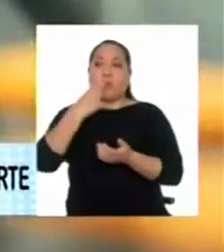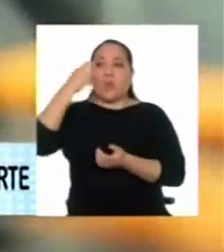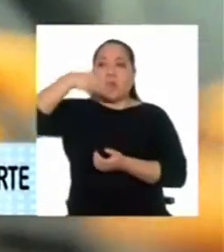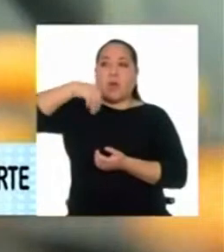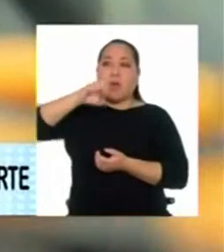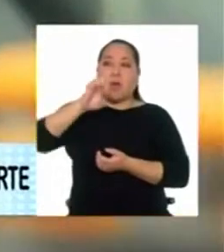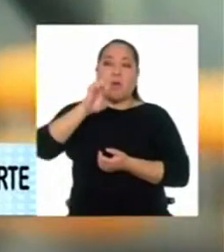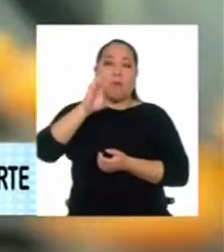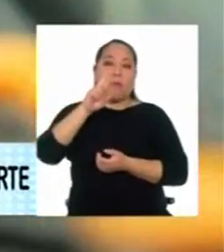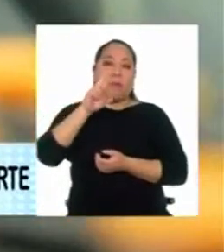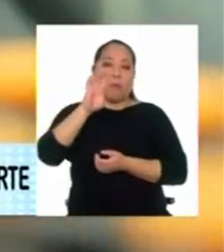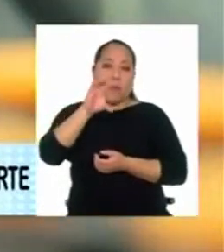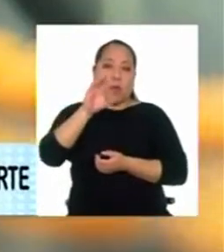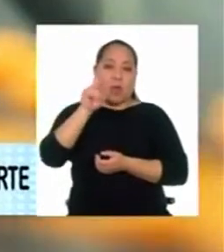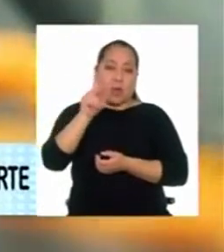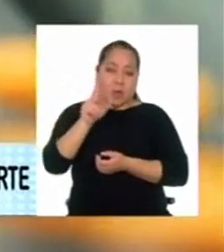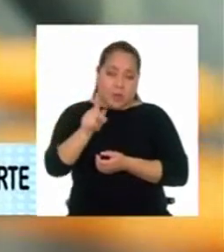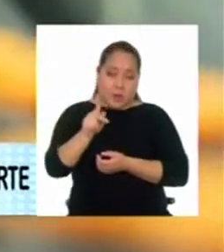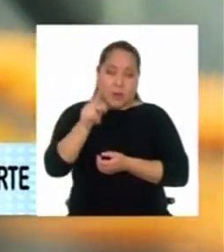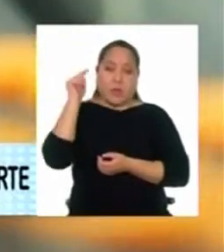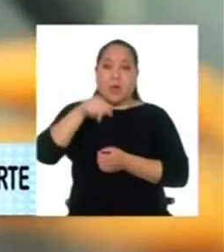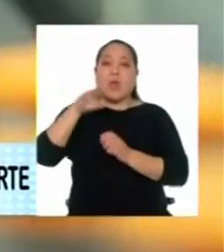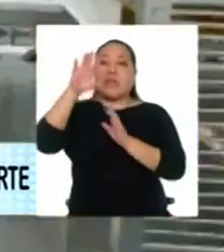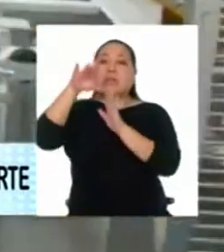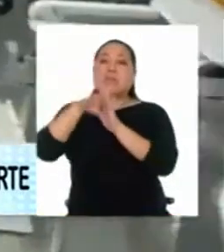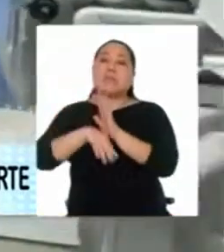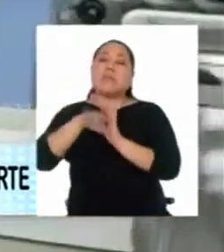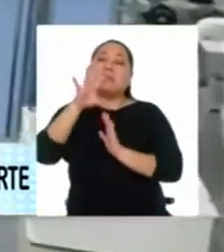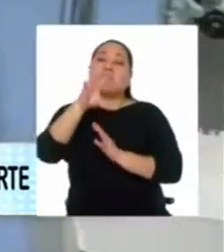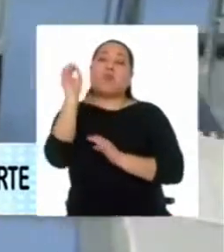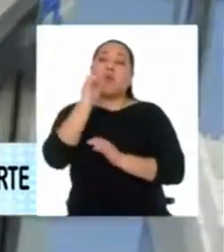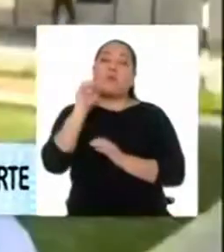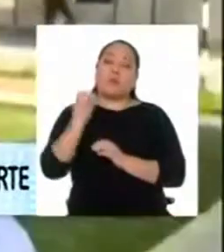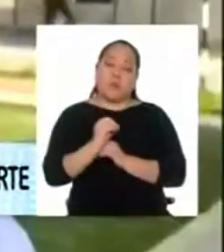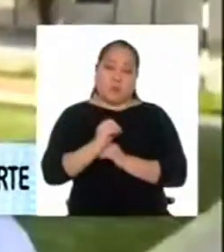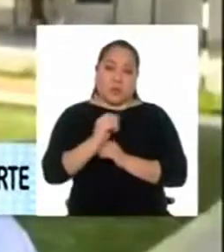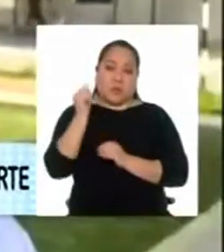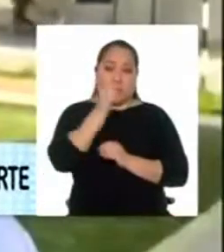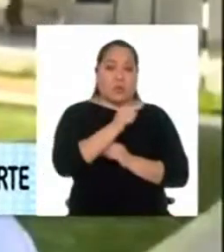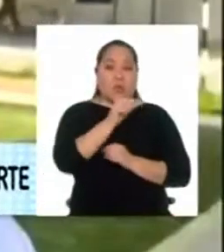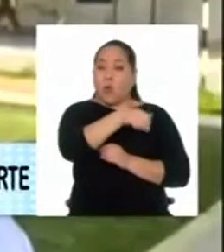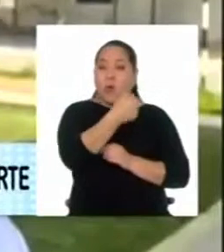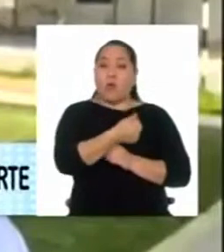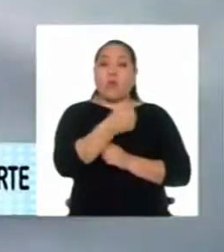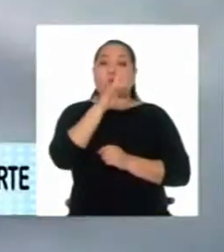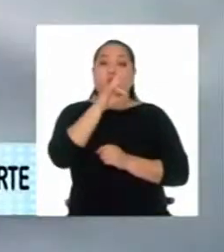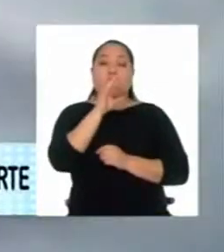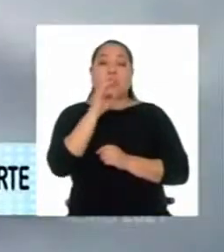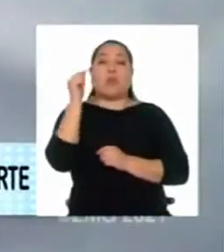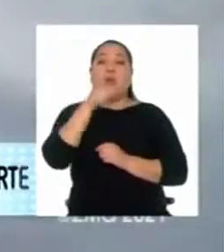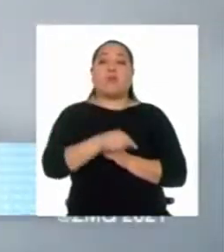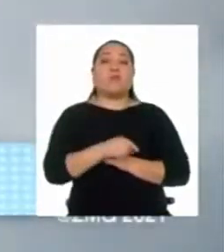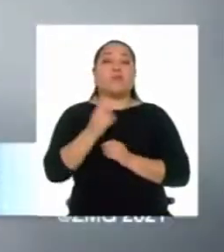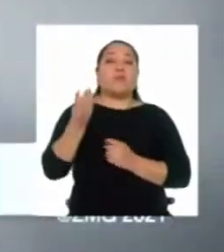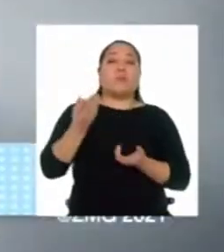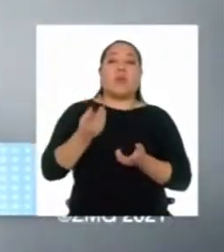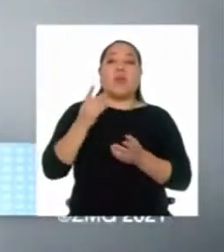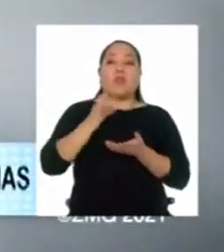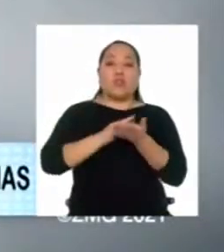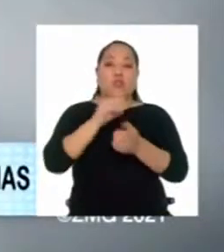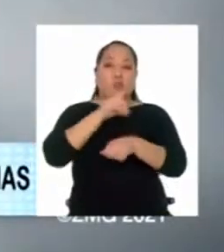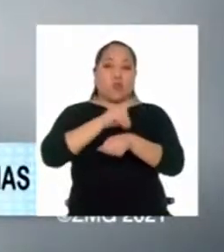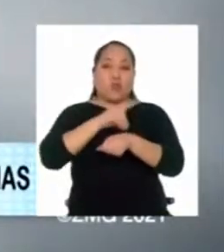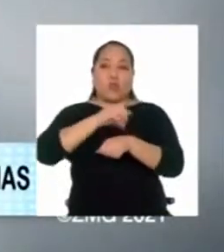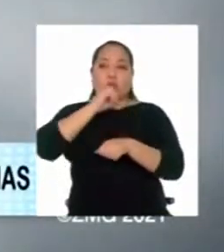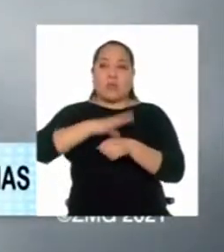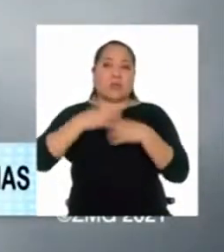Molnupiravir, cuyos datos mostraron una reducción de un 50% el riesgo. El doctor Marco Almeri explica cómo sería el tratamiento